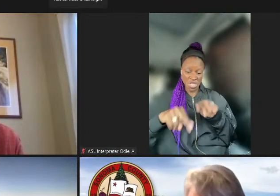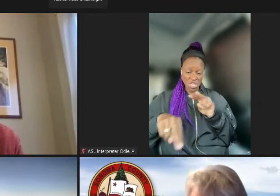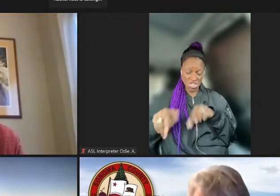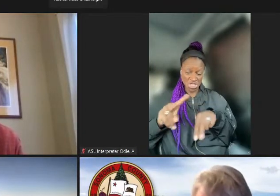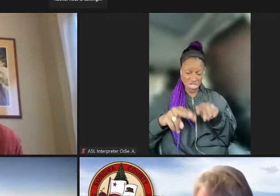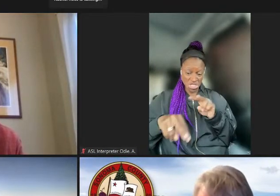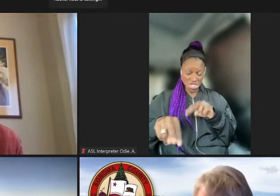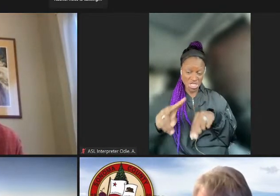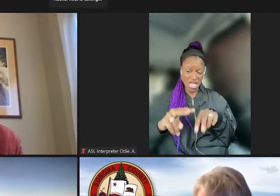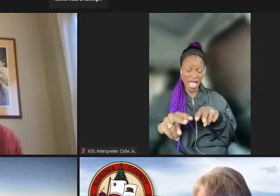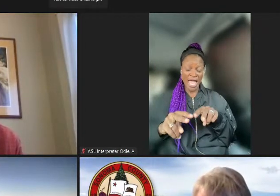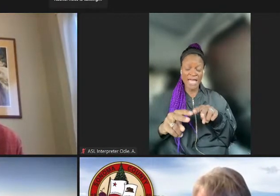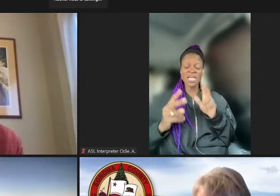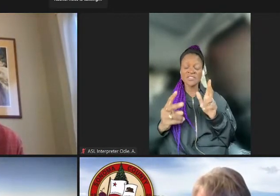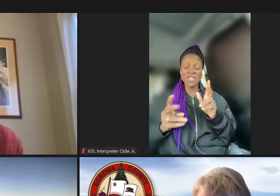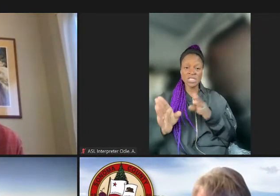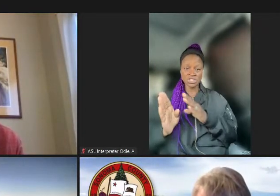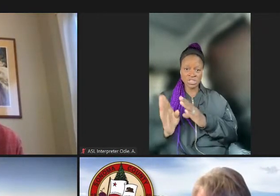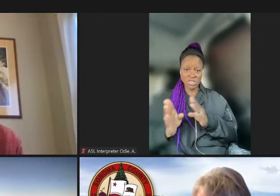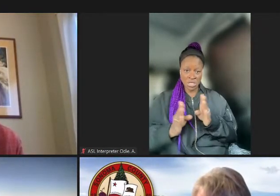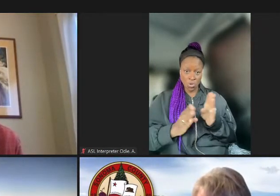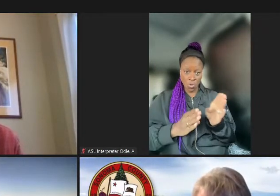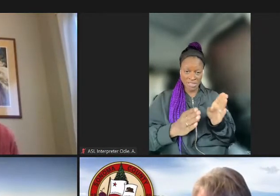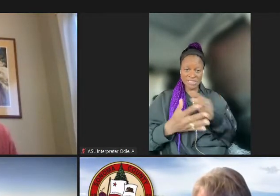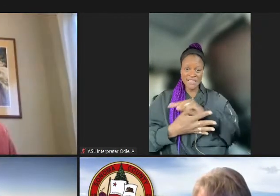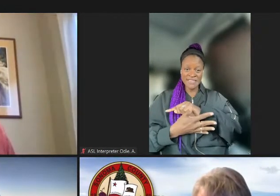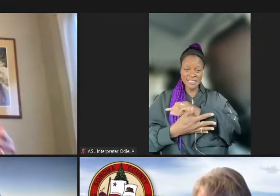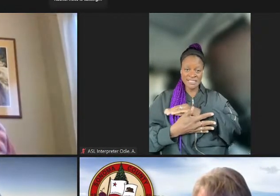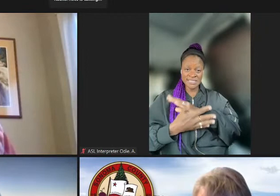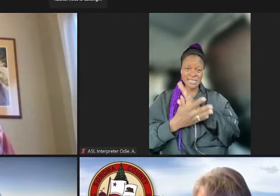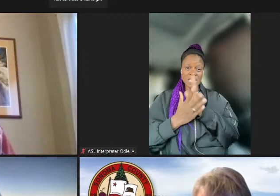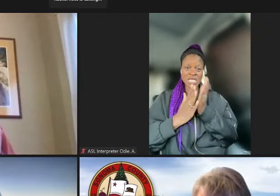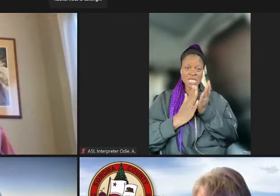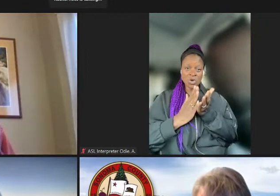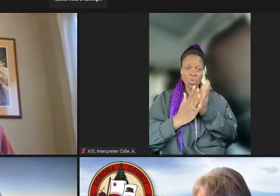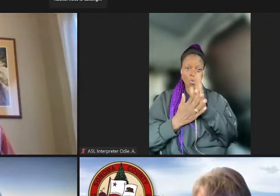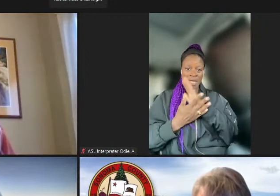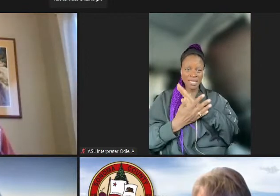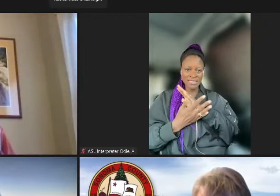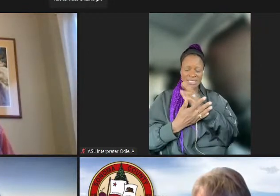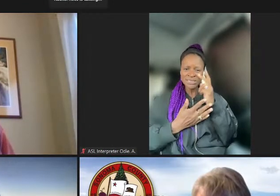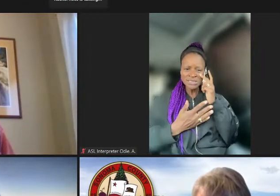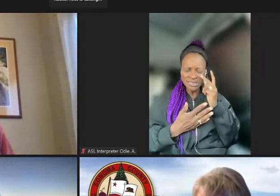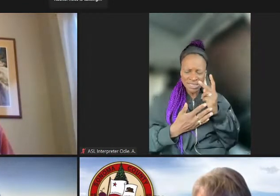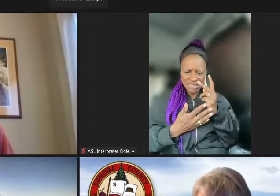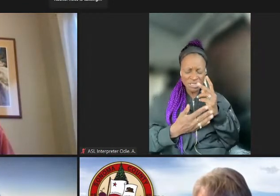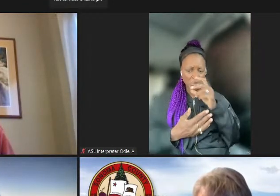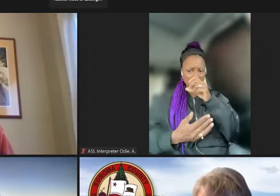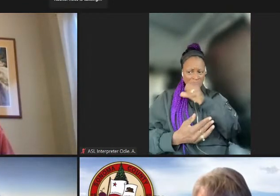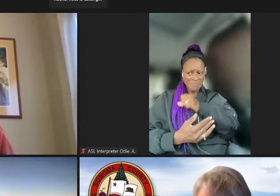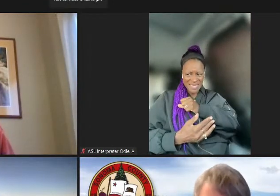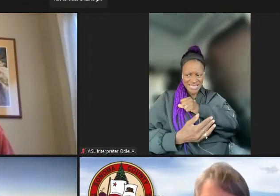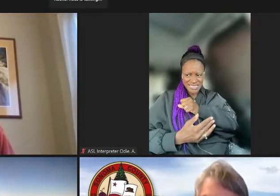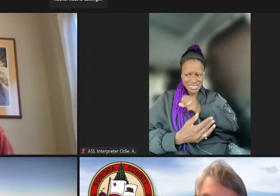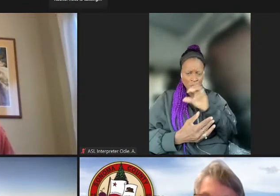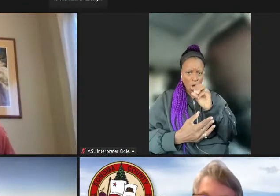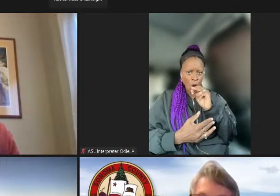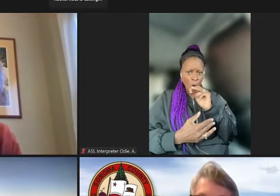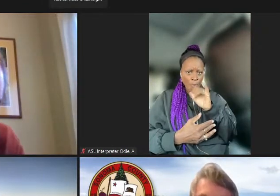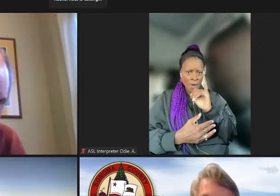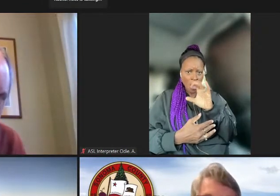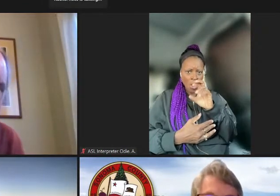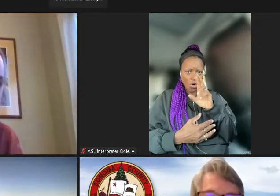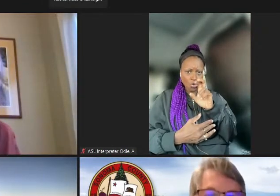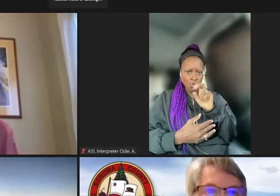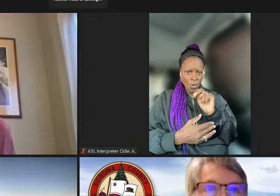las pruebas que se han, las pruebas que hemos hecho, a ver si en caso de que se nos pasó algún variante de Omicron